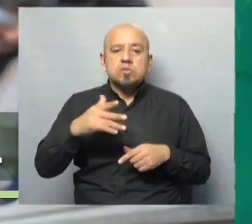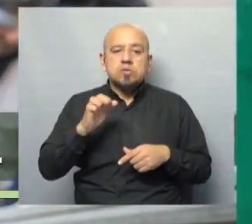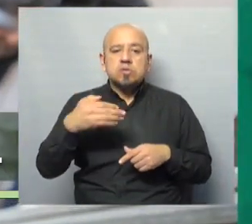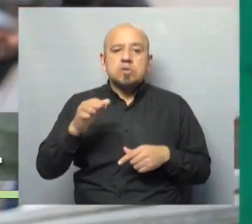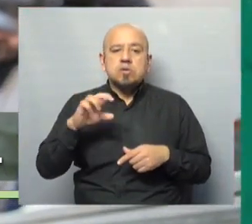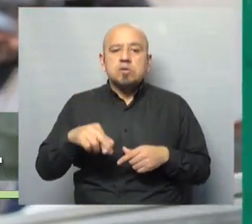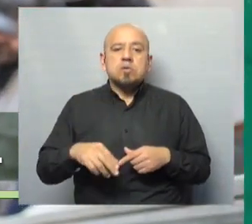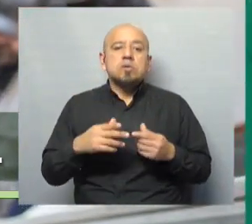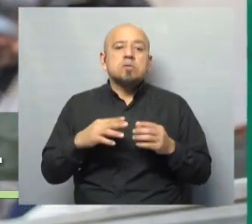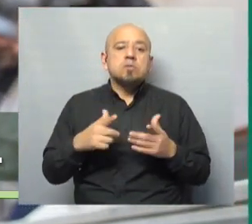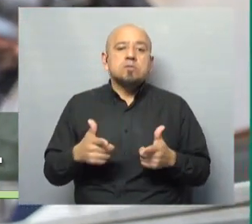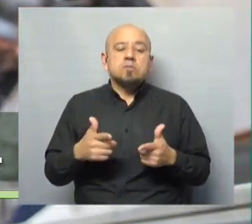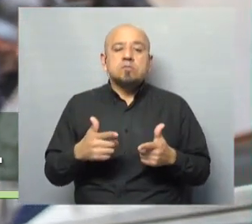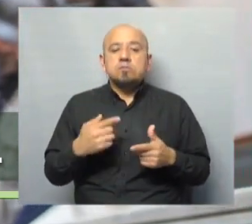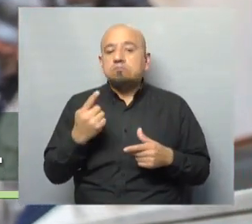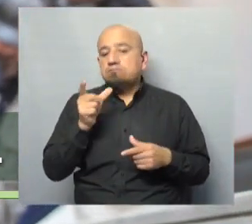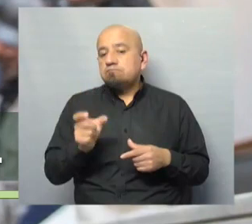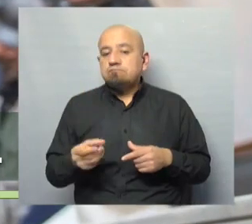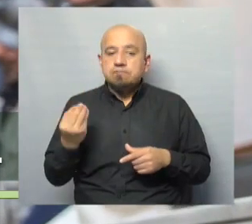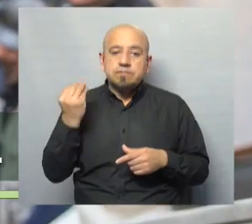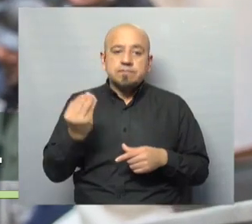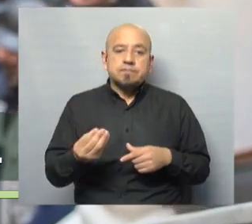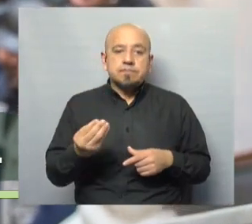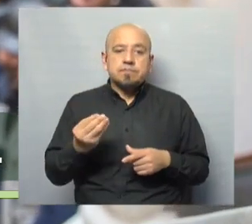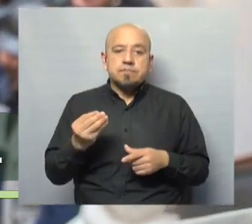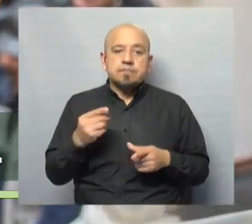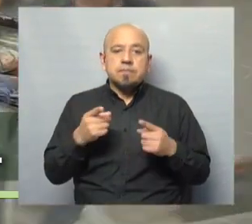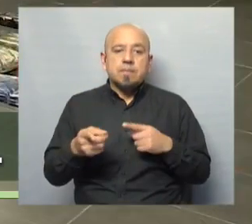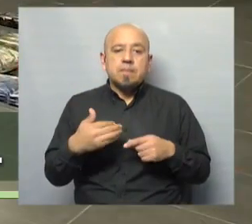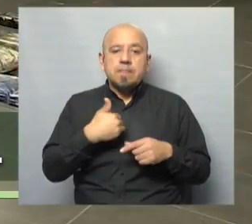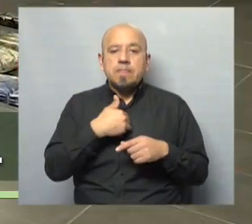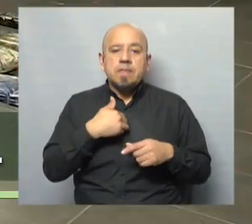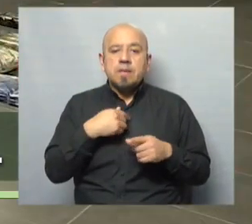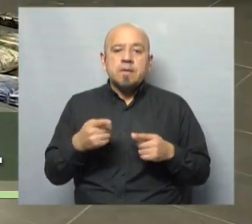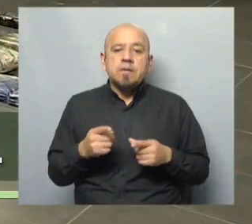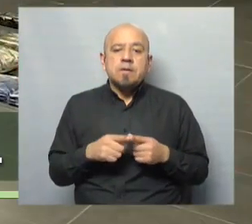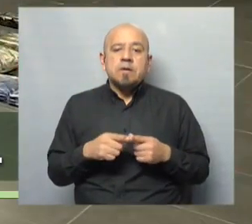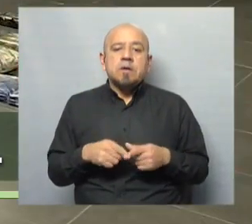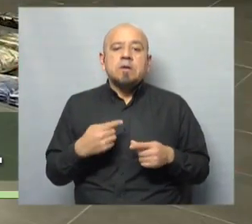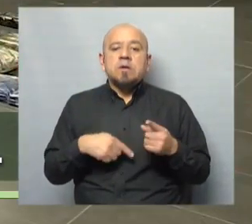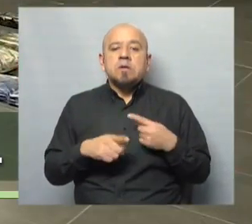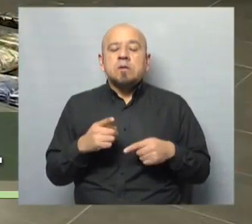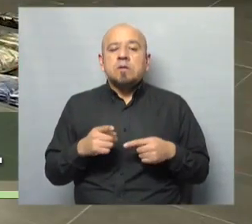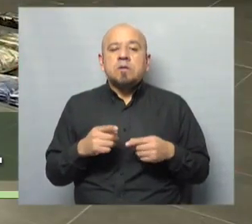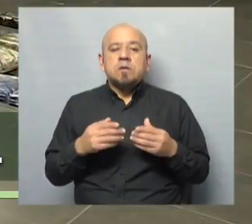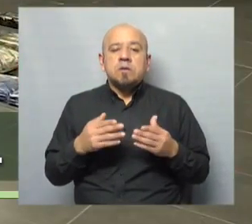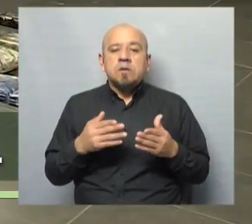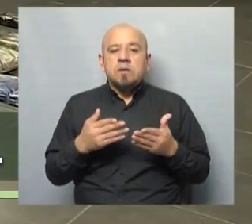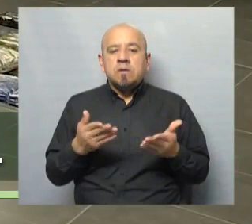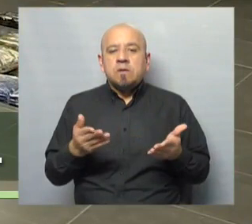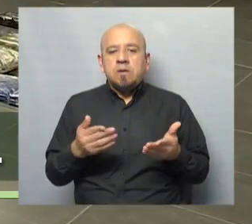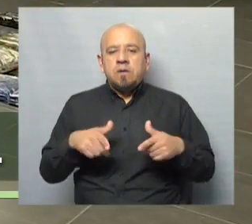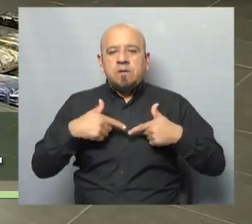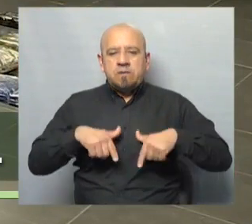todavía no hay una persona que designada para ocupar el cargo entonces de calabria y como le decíamos el